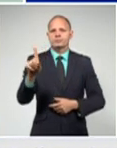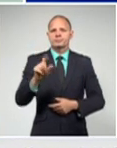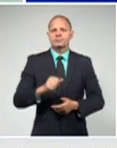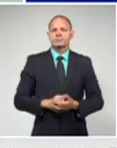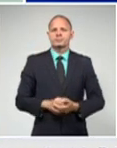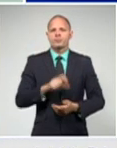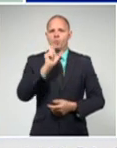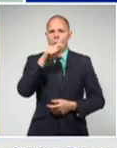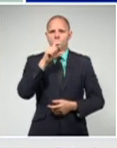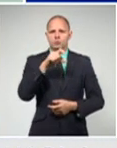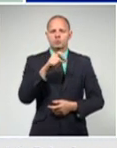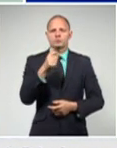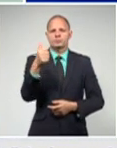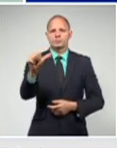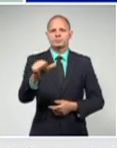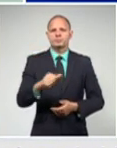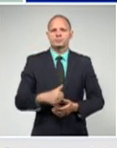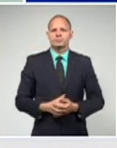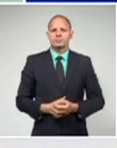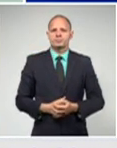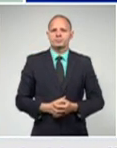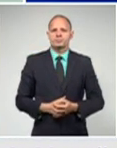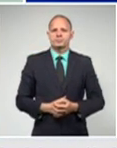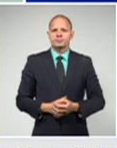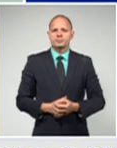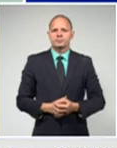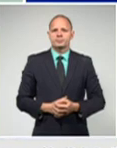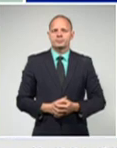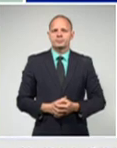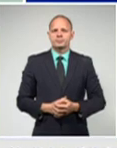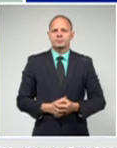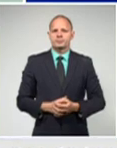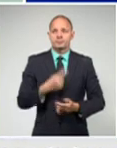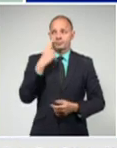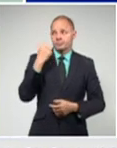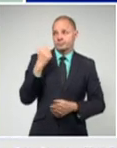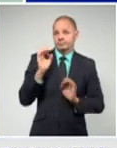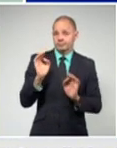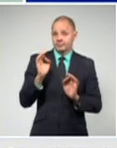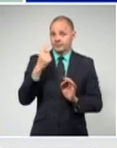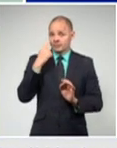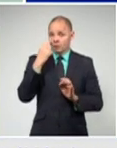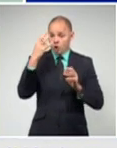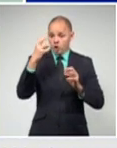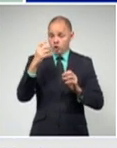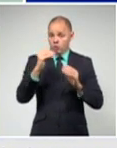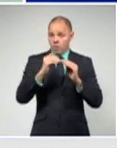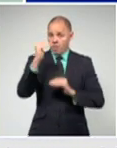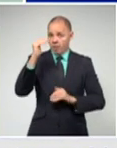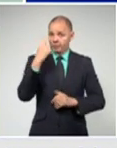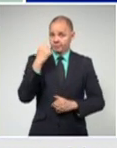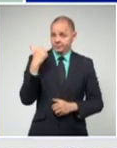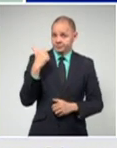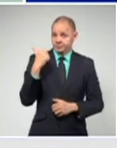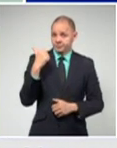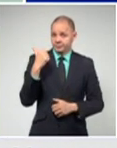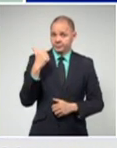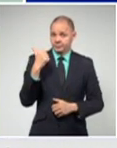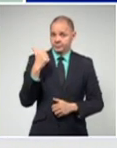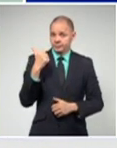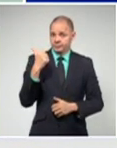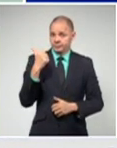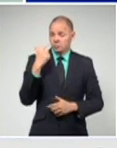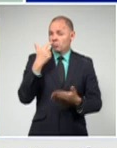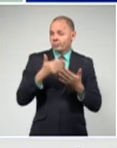El Cotorro confirma 10 casos autóctonos. Como ustedes ven, son cifras elevadas, son cifras que traducen